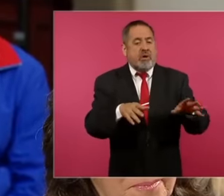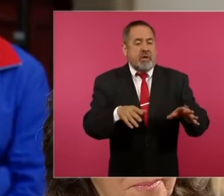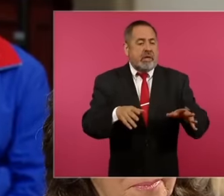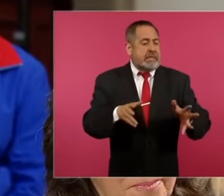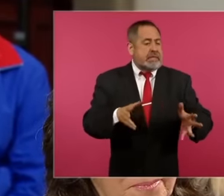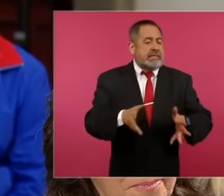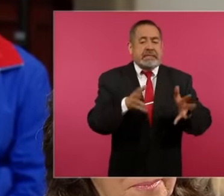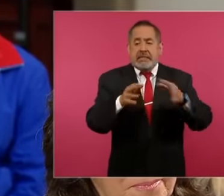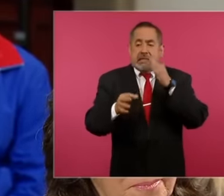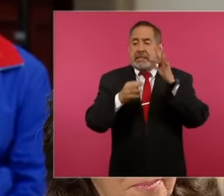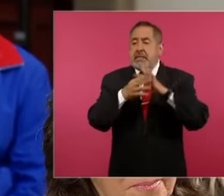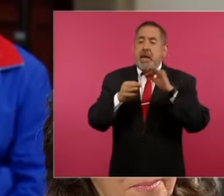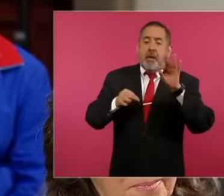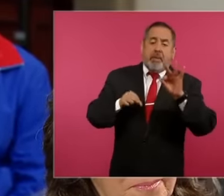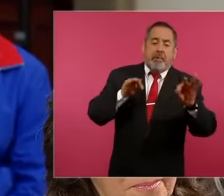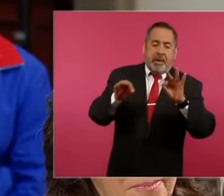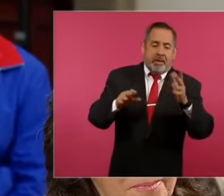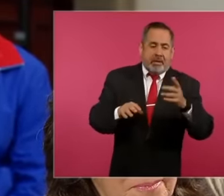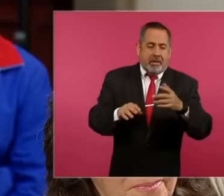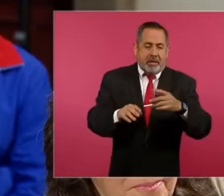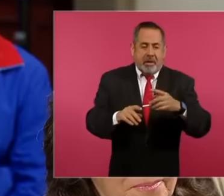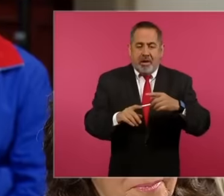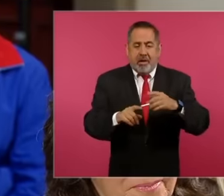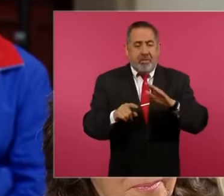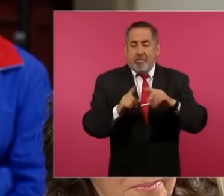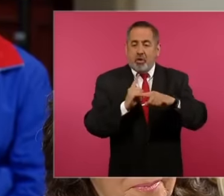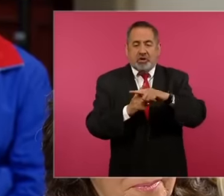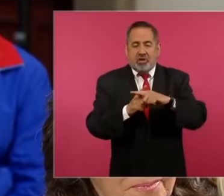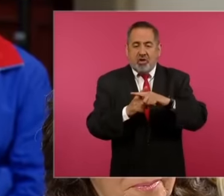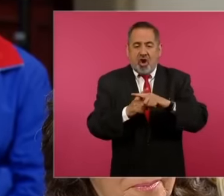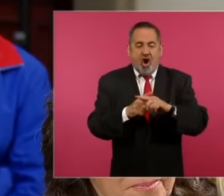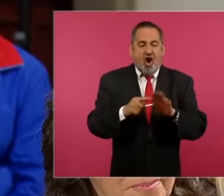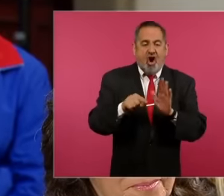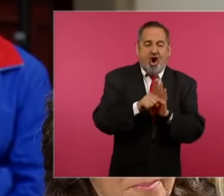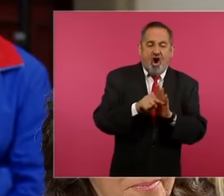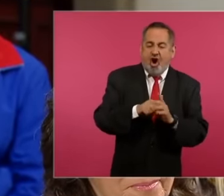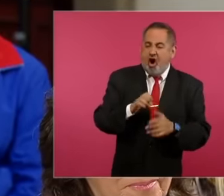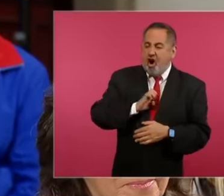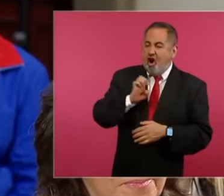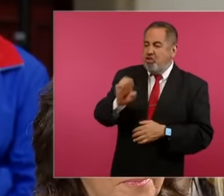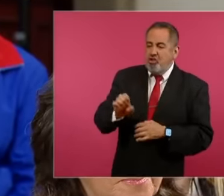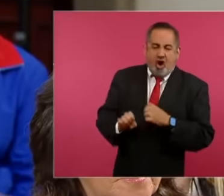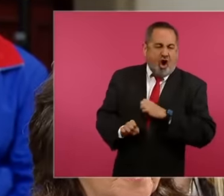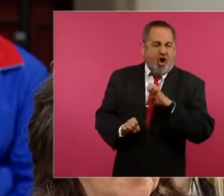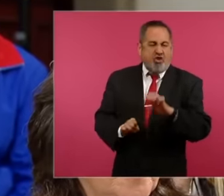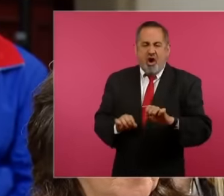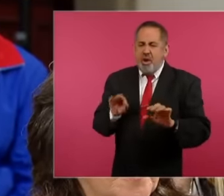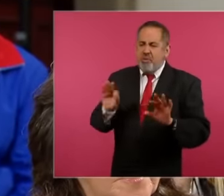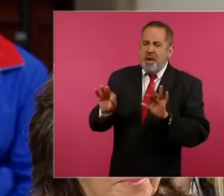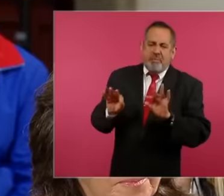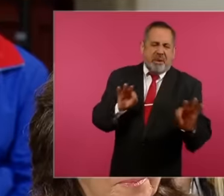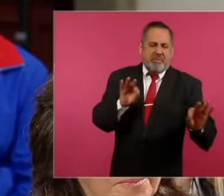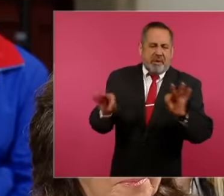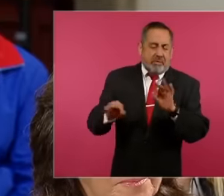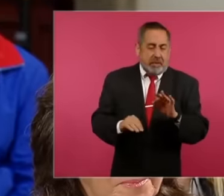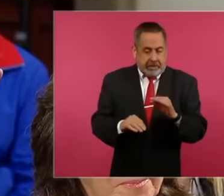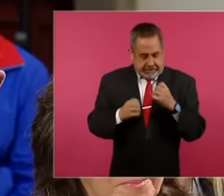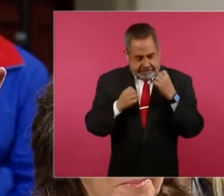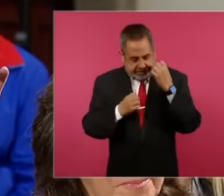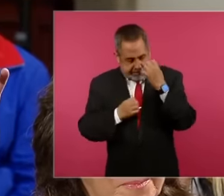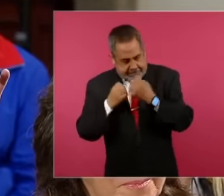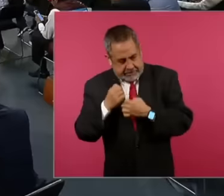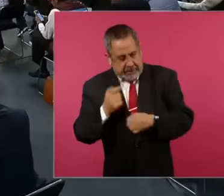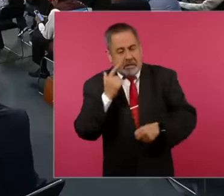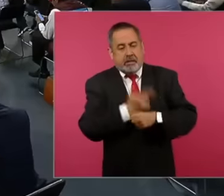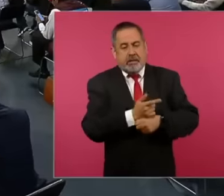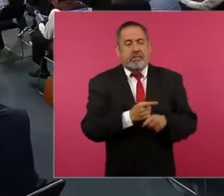campañas no positivas, sino de odio, de intoxicación. Y esto, de acuerdo a este analista,